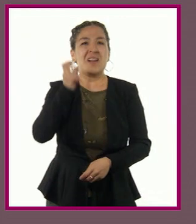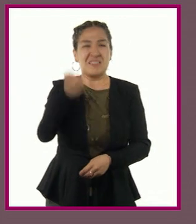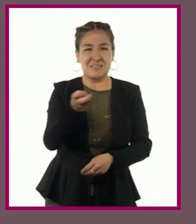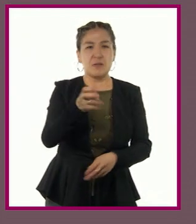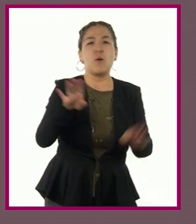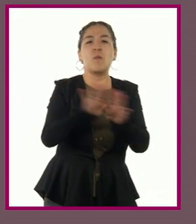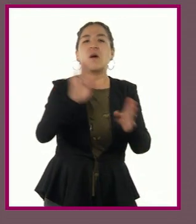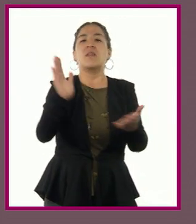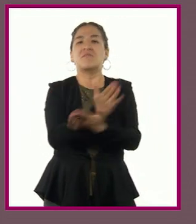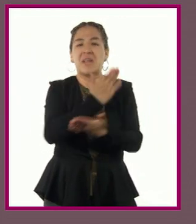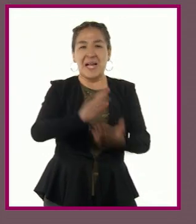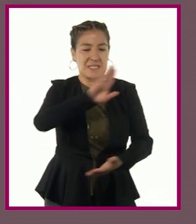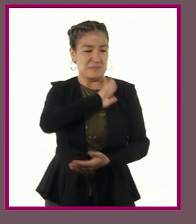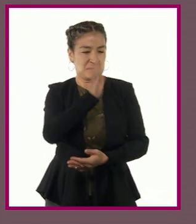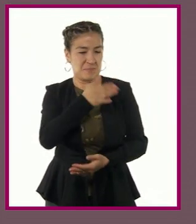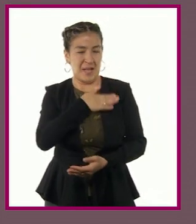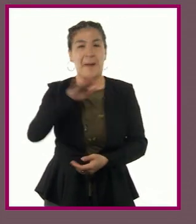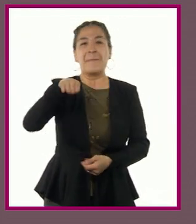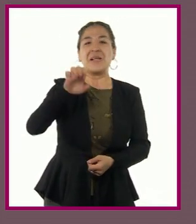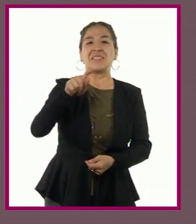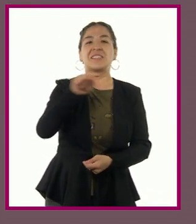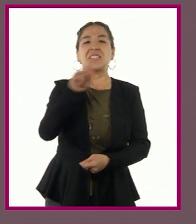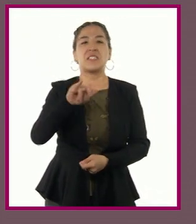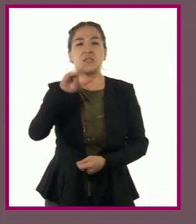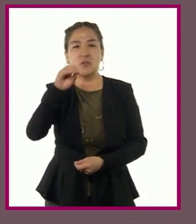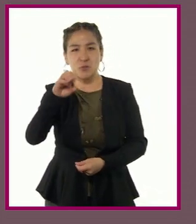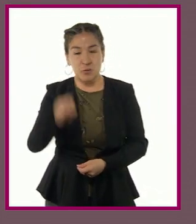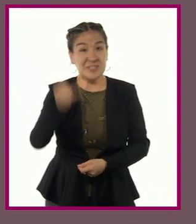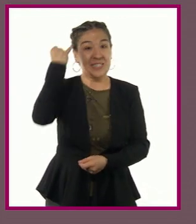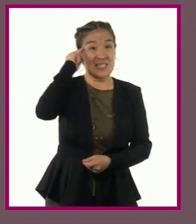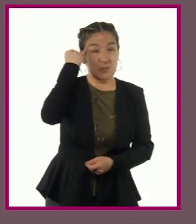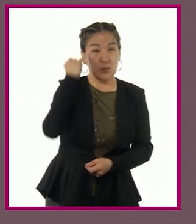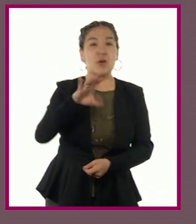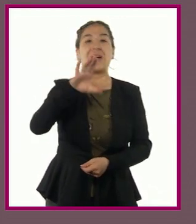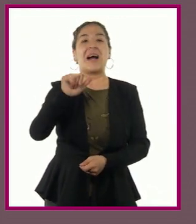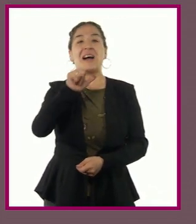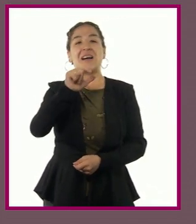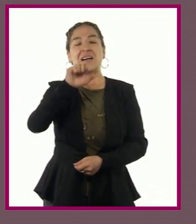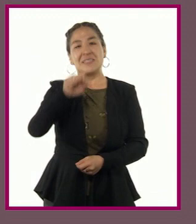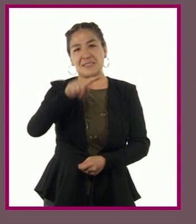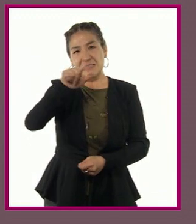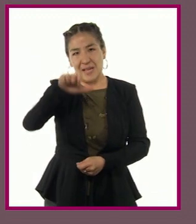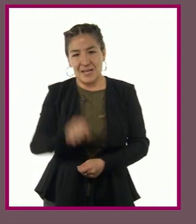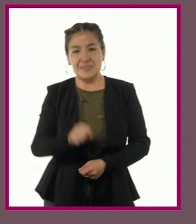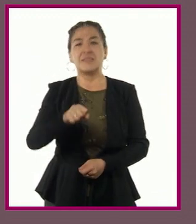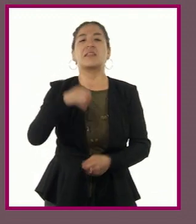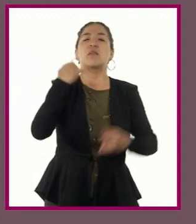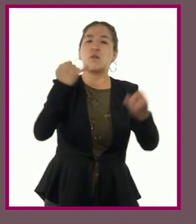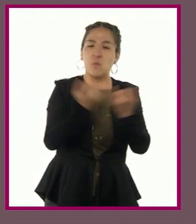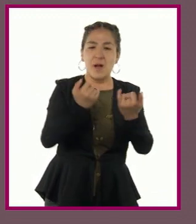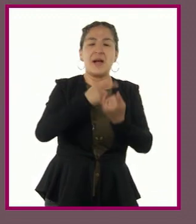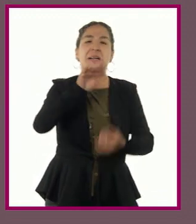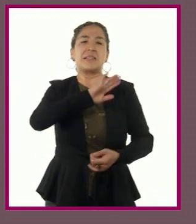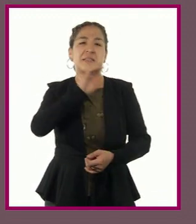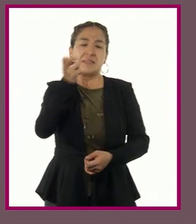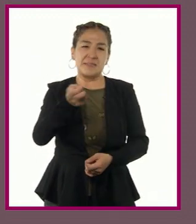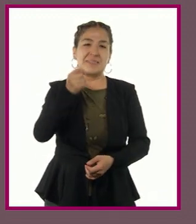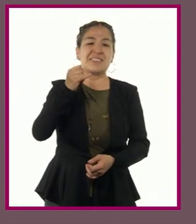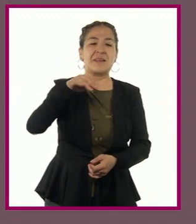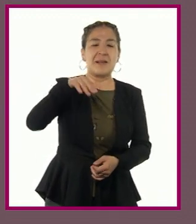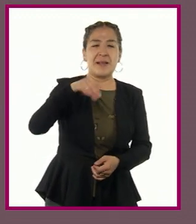Españoles, criollos, mestizos, indígenas y castas, además de esclavos africanos y